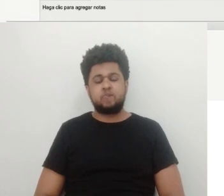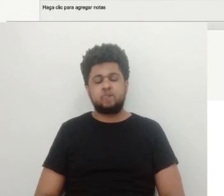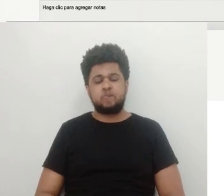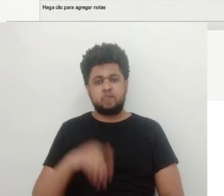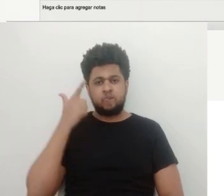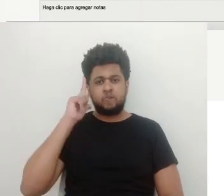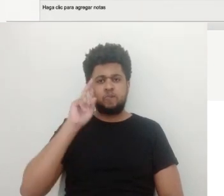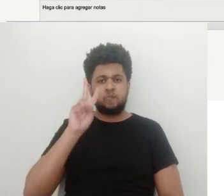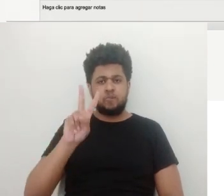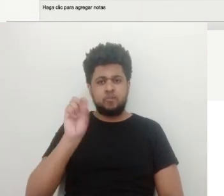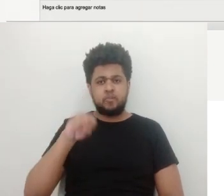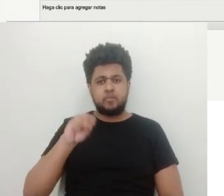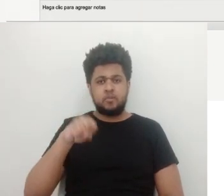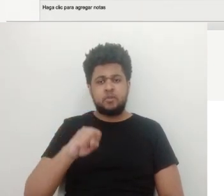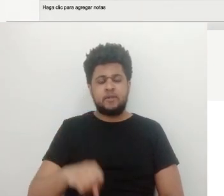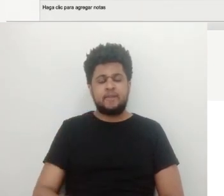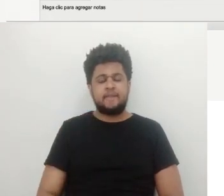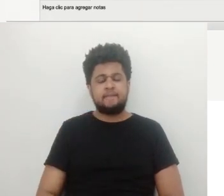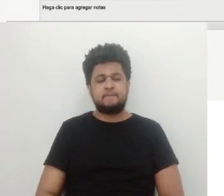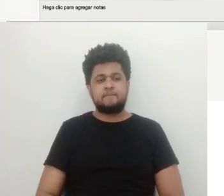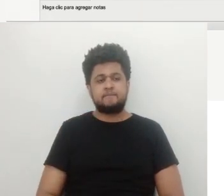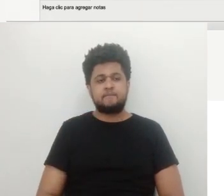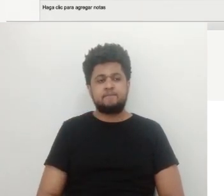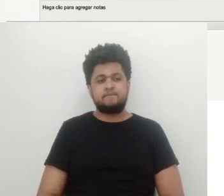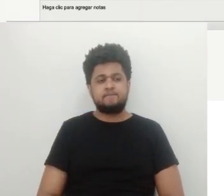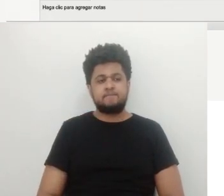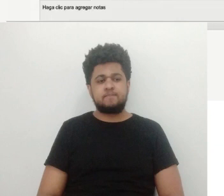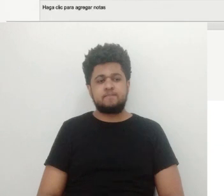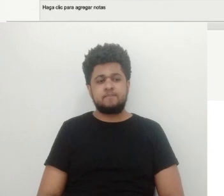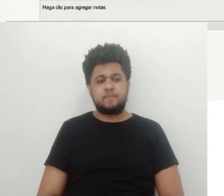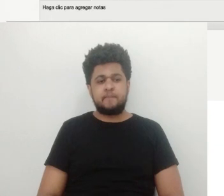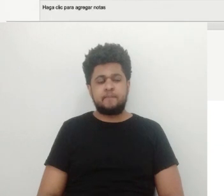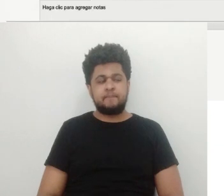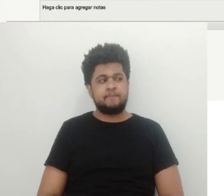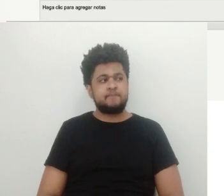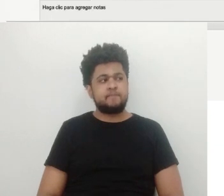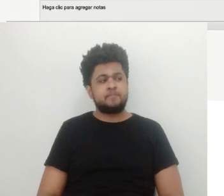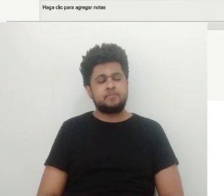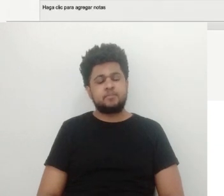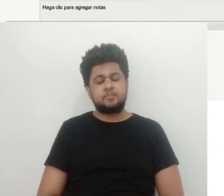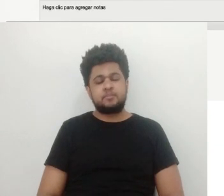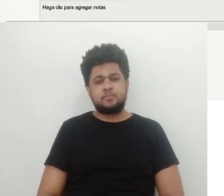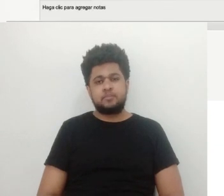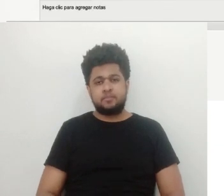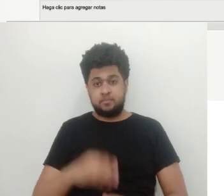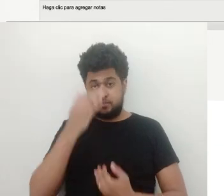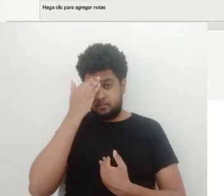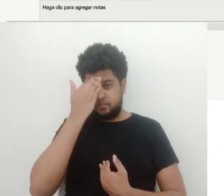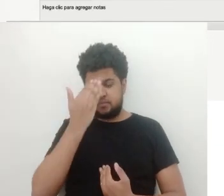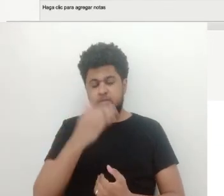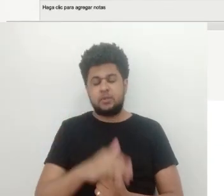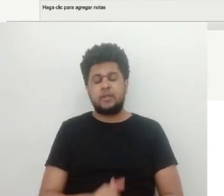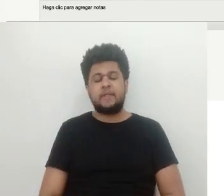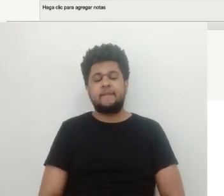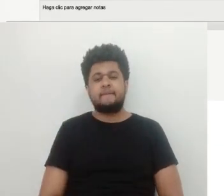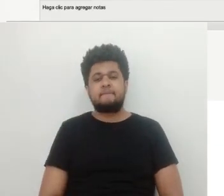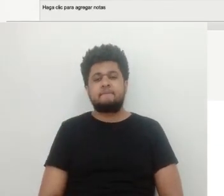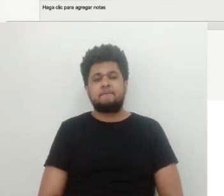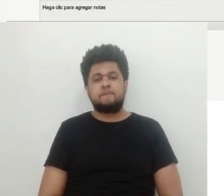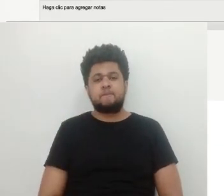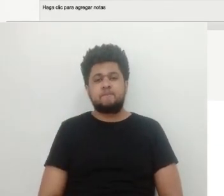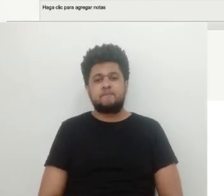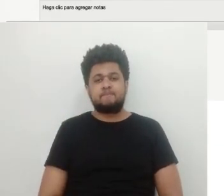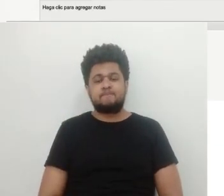Bueno, buenas tardes a todas, a todos y a todos. En primer lugar, quisiera agradecernos la posibilidad de estar